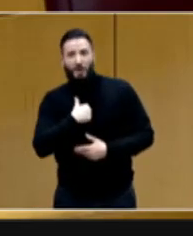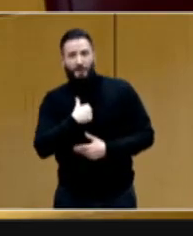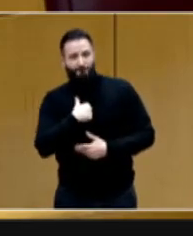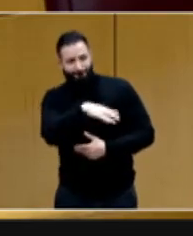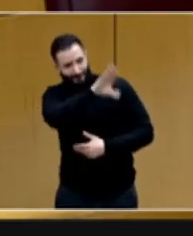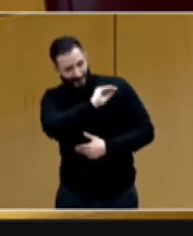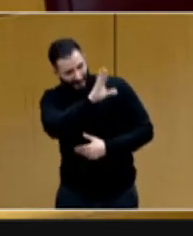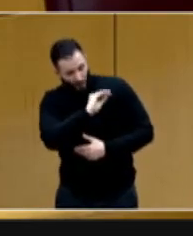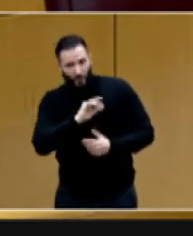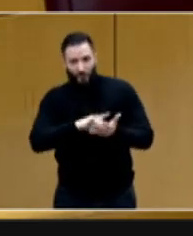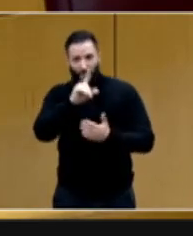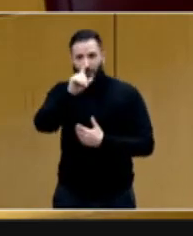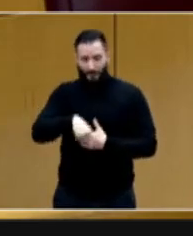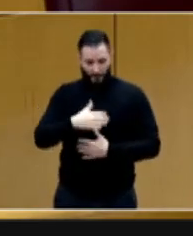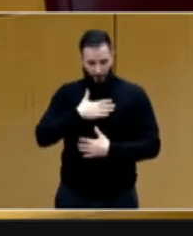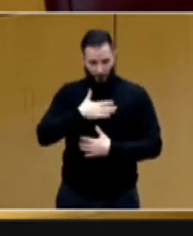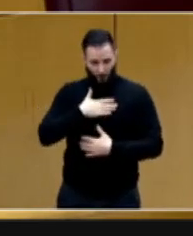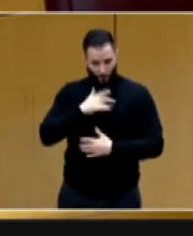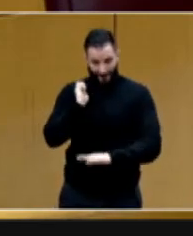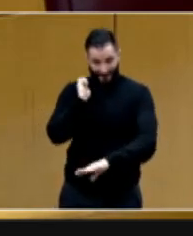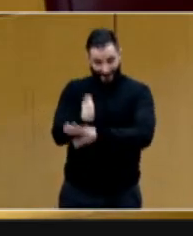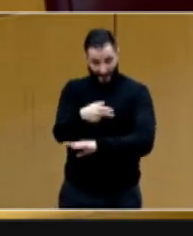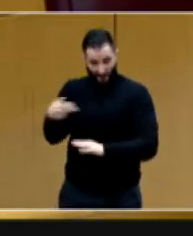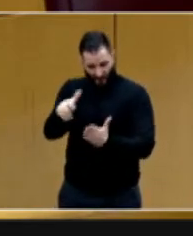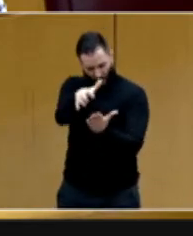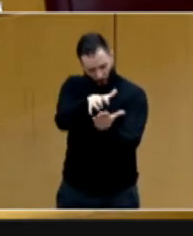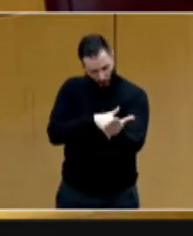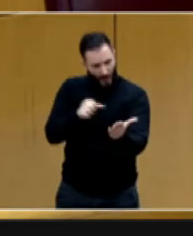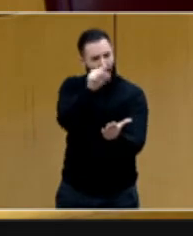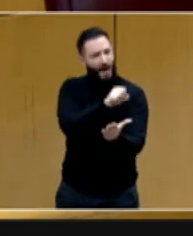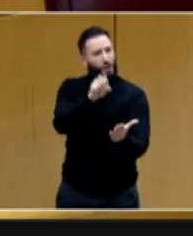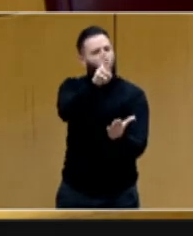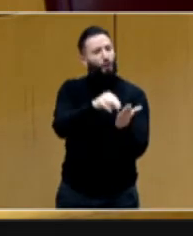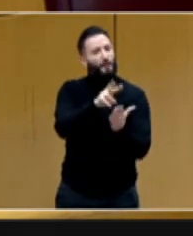se ha pasado vamos yo le he visto sentencias de 2002